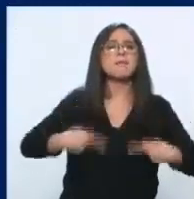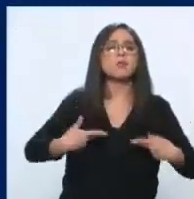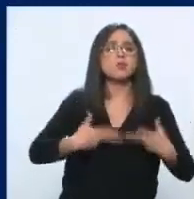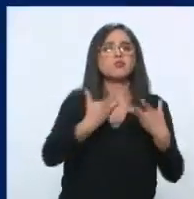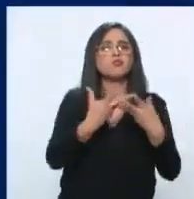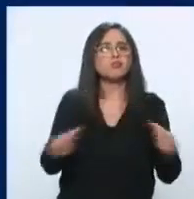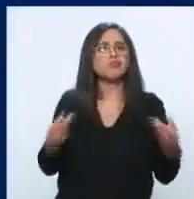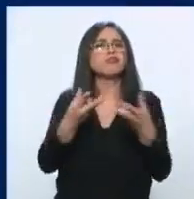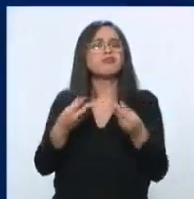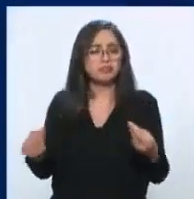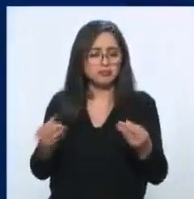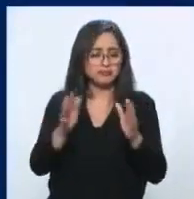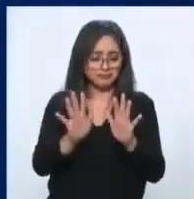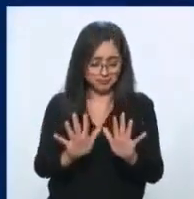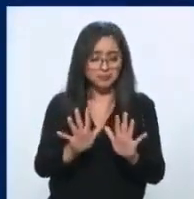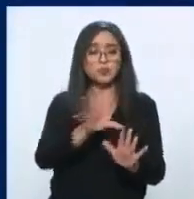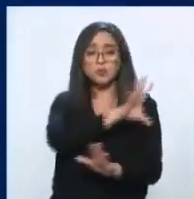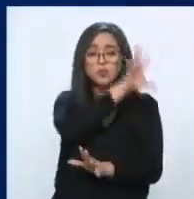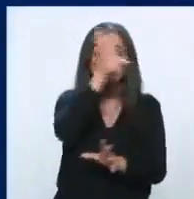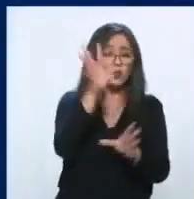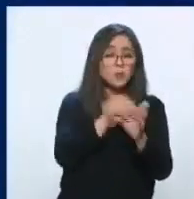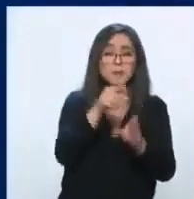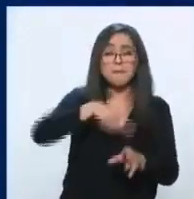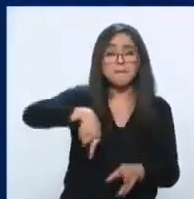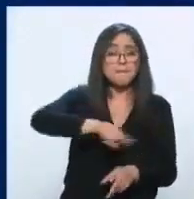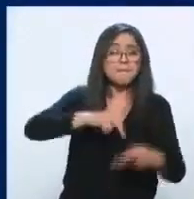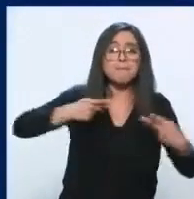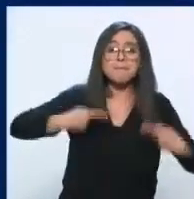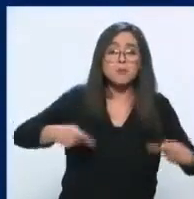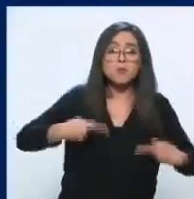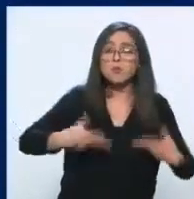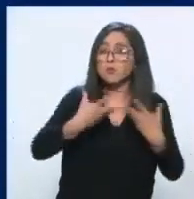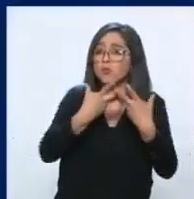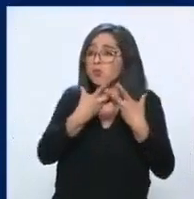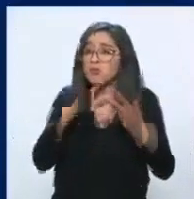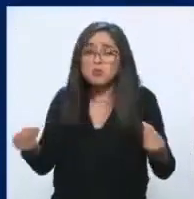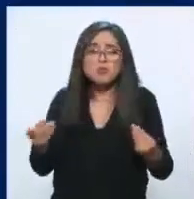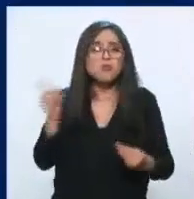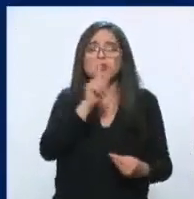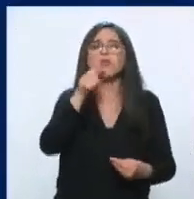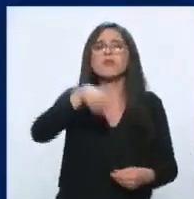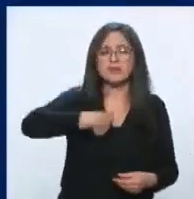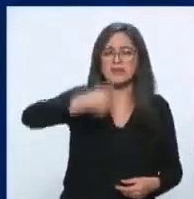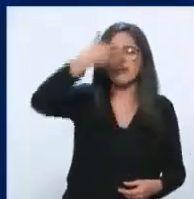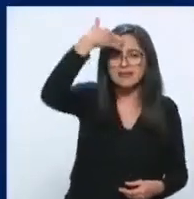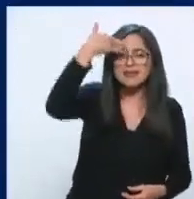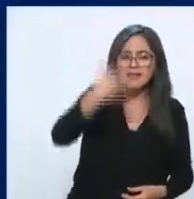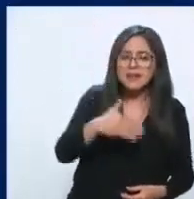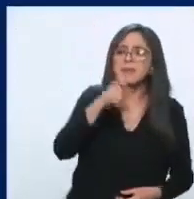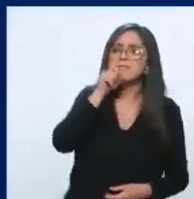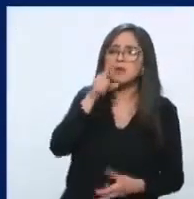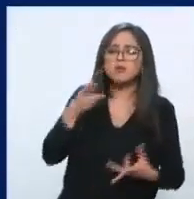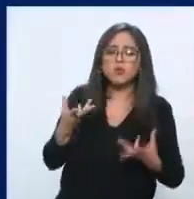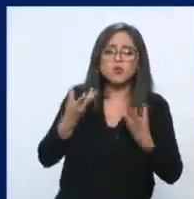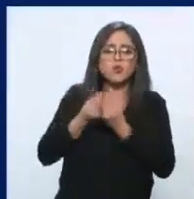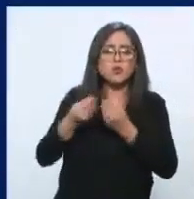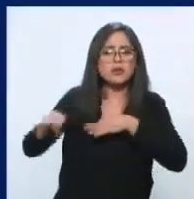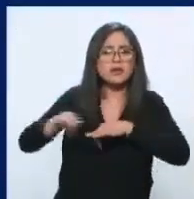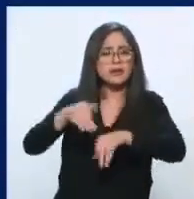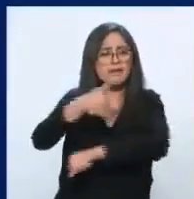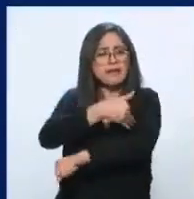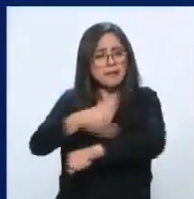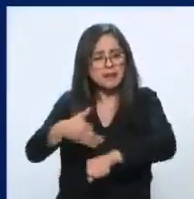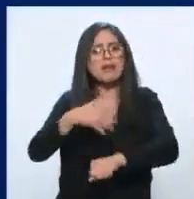necesariamente la totalidad de las personas que estén desaparecidas, porque sabemos, porque lo vivimos con las familias, que existe una